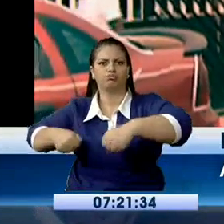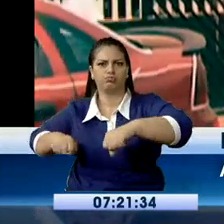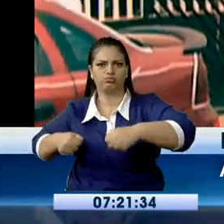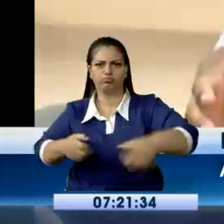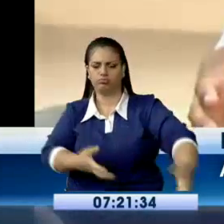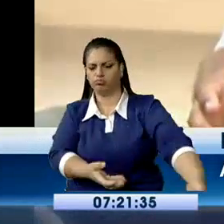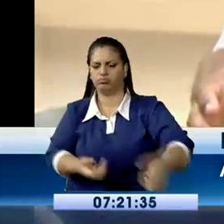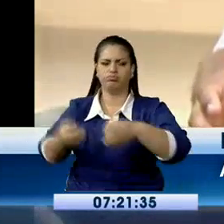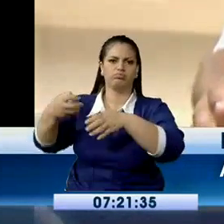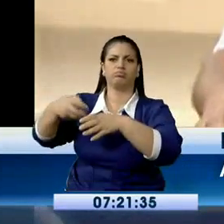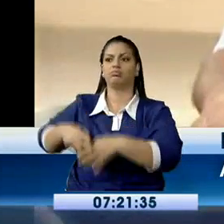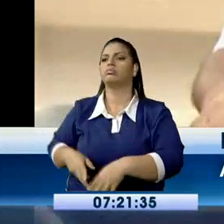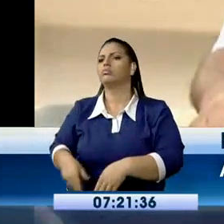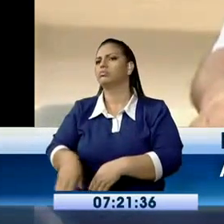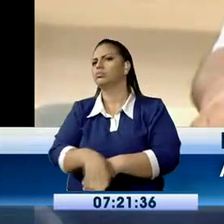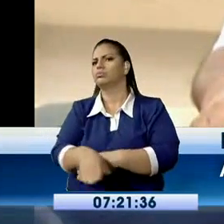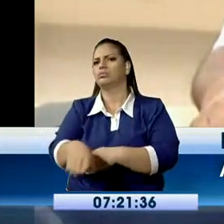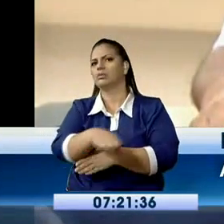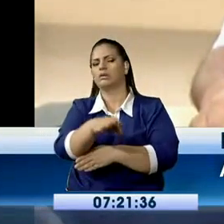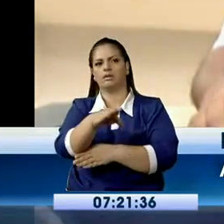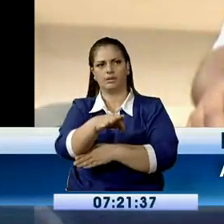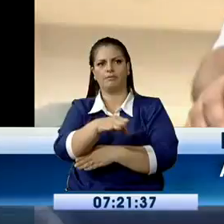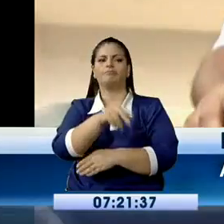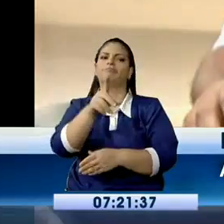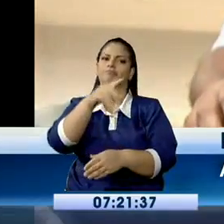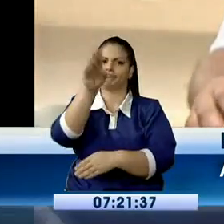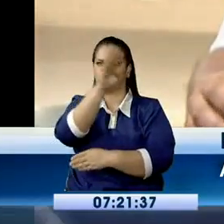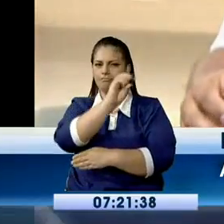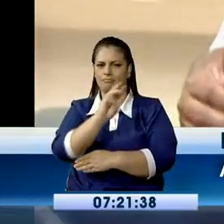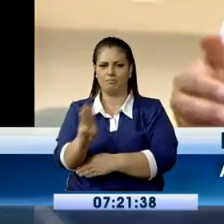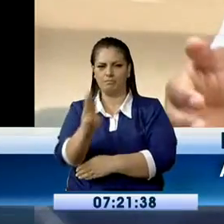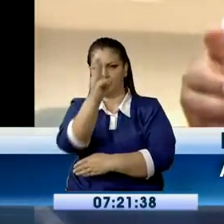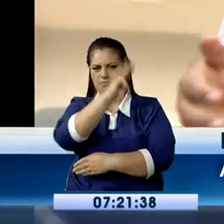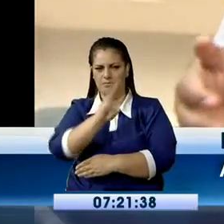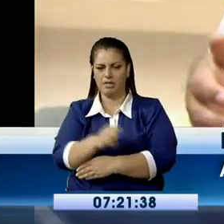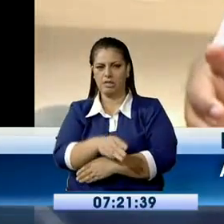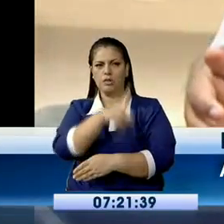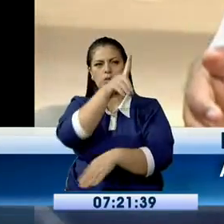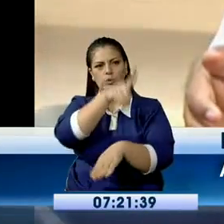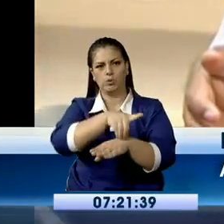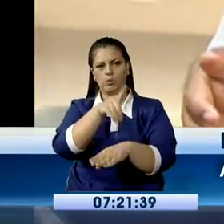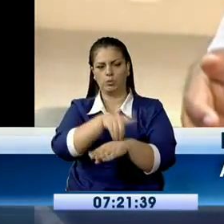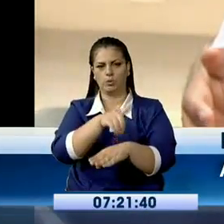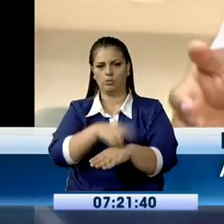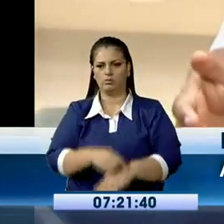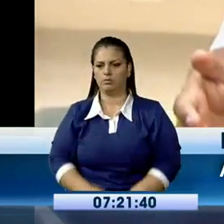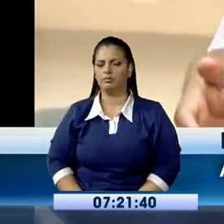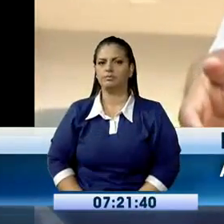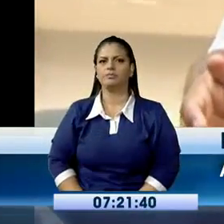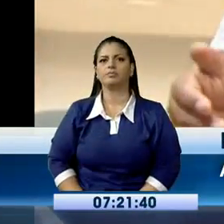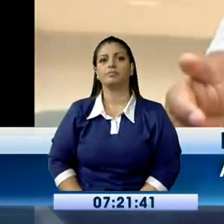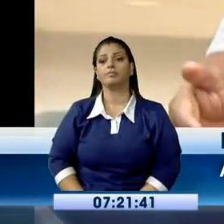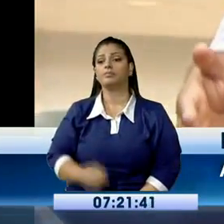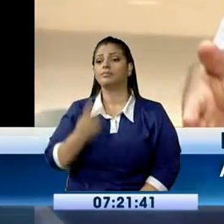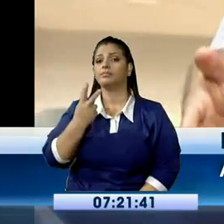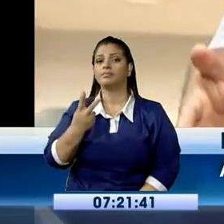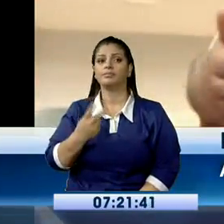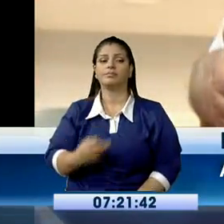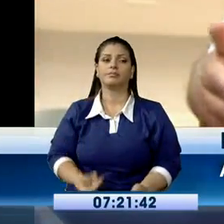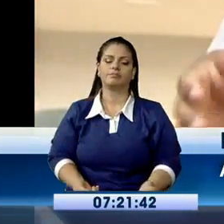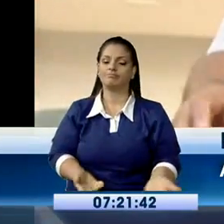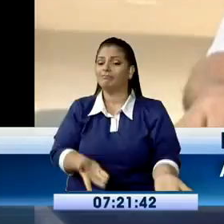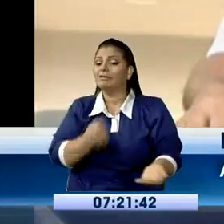zona. Se le colocó la correspondiente vía para hacer recuperación de la pérdida de volumen sanguíneo y